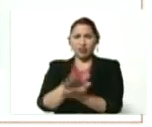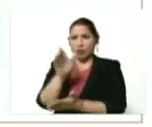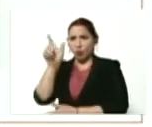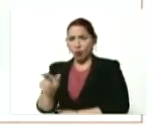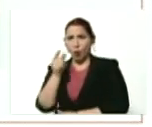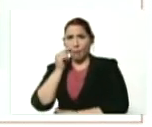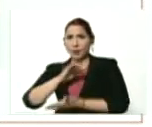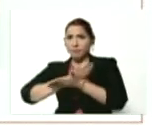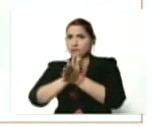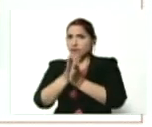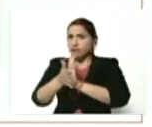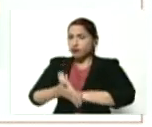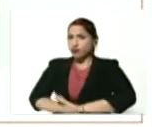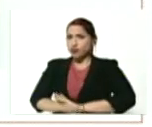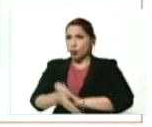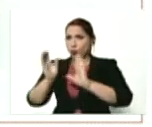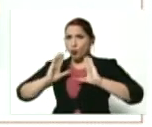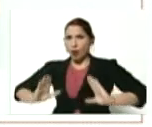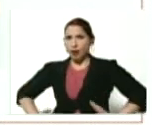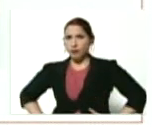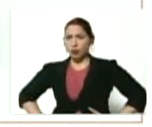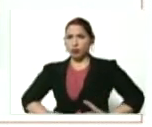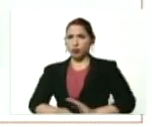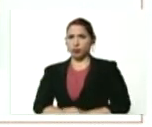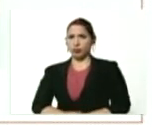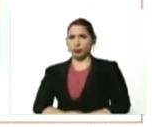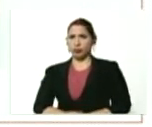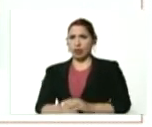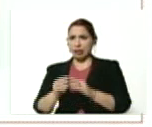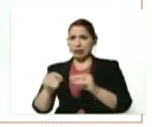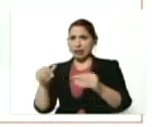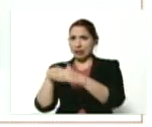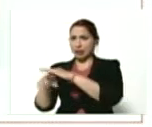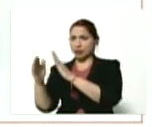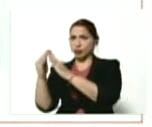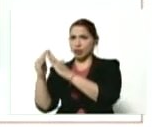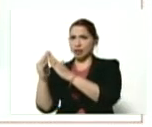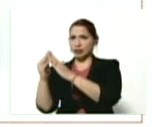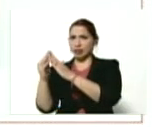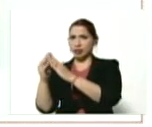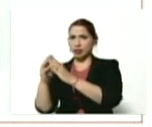y lo desapareció en las tierras de su finca de donde tú saliste.